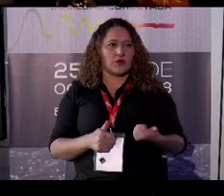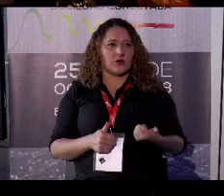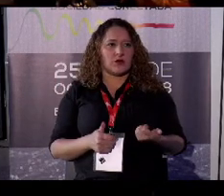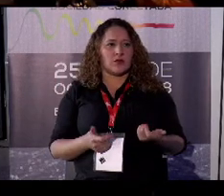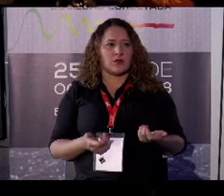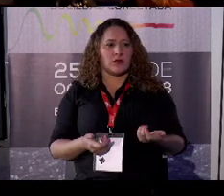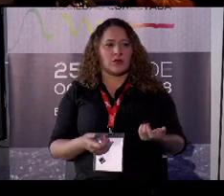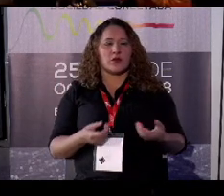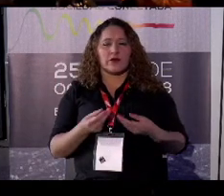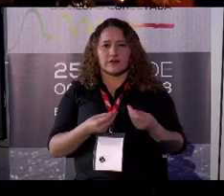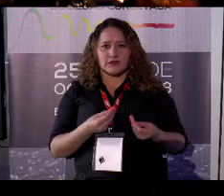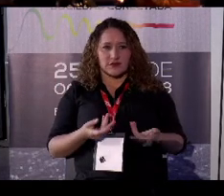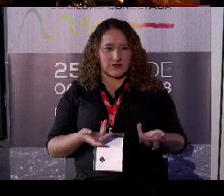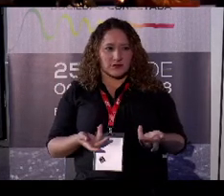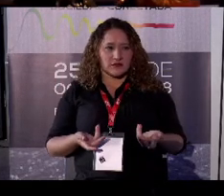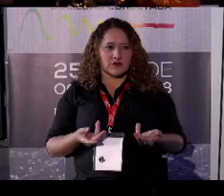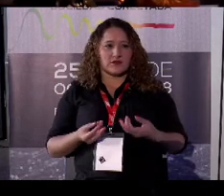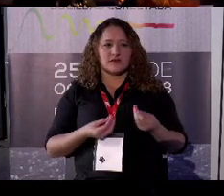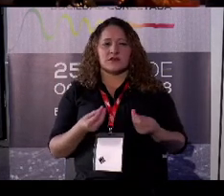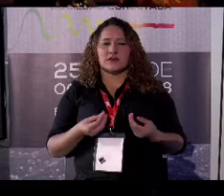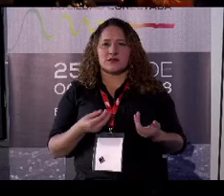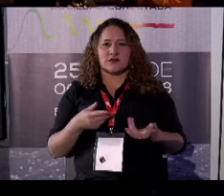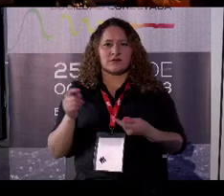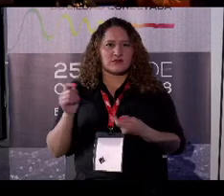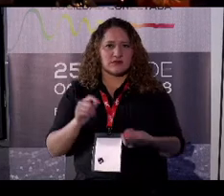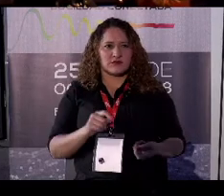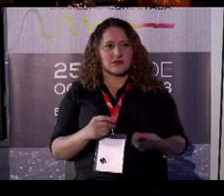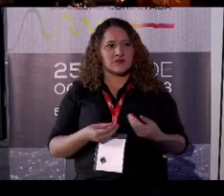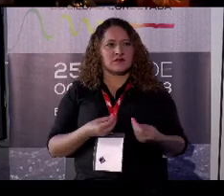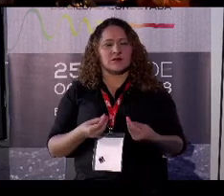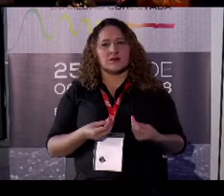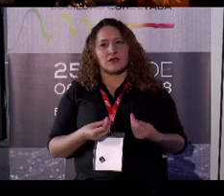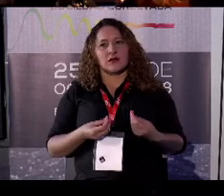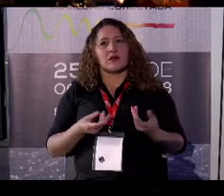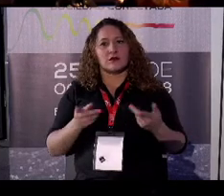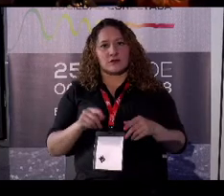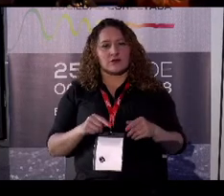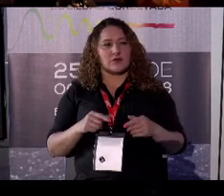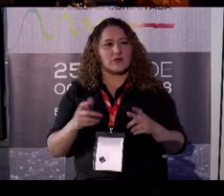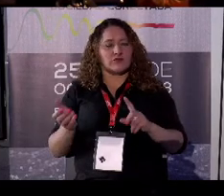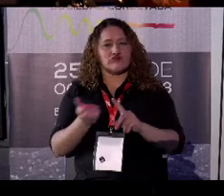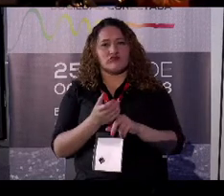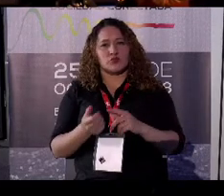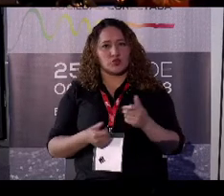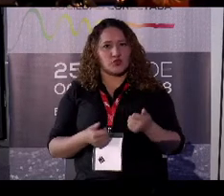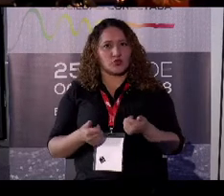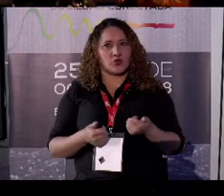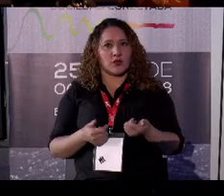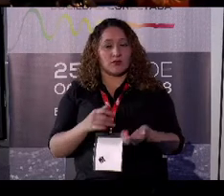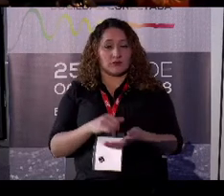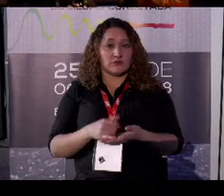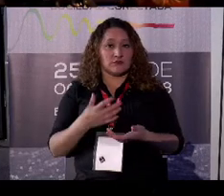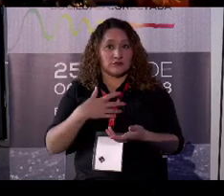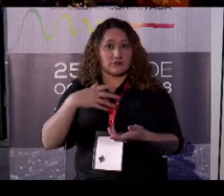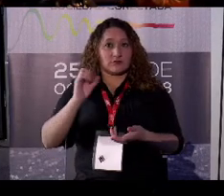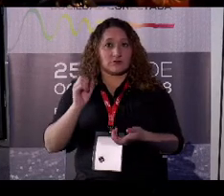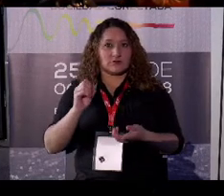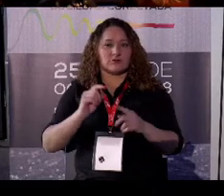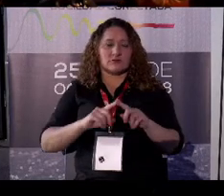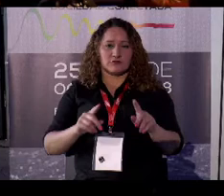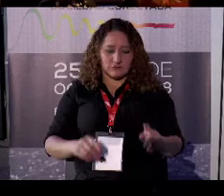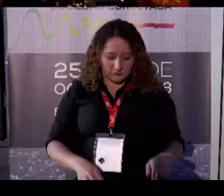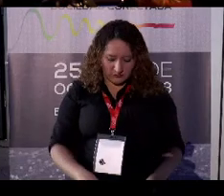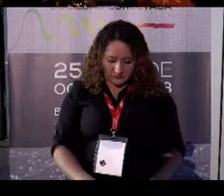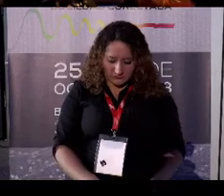¿Qué inversiones va a hacer o cuál es su nivel de inversión y cuál es la cobertura que va a lograr si gana la subasta? Pero eso que